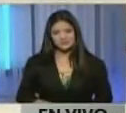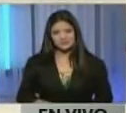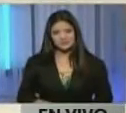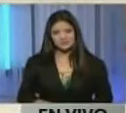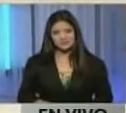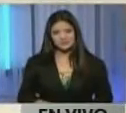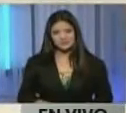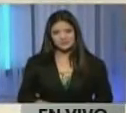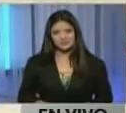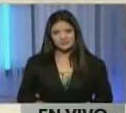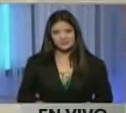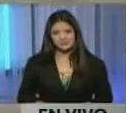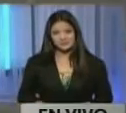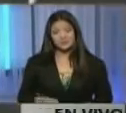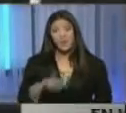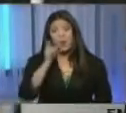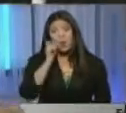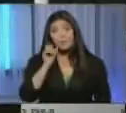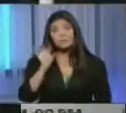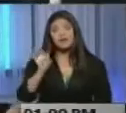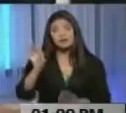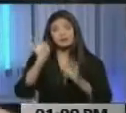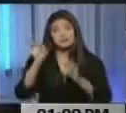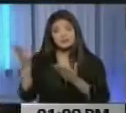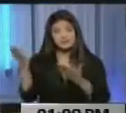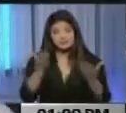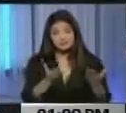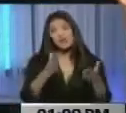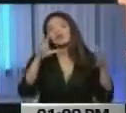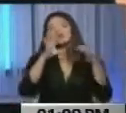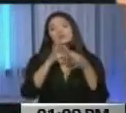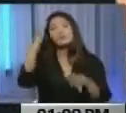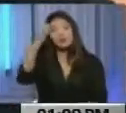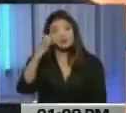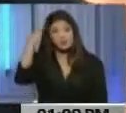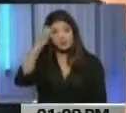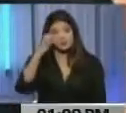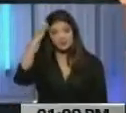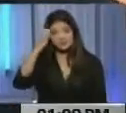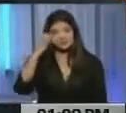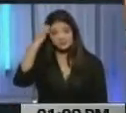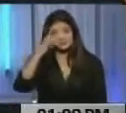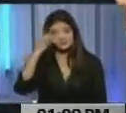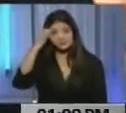Eamon Gilmore, enviado especial de la Unión Europea.